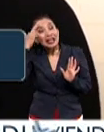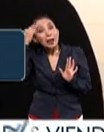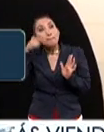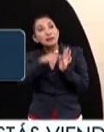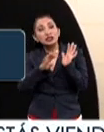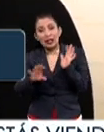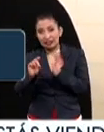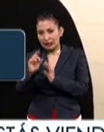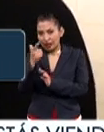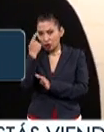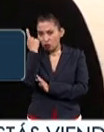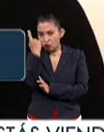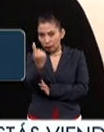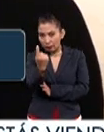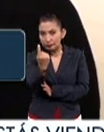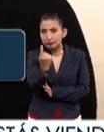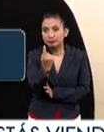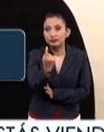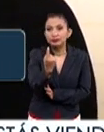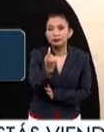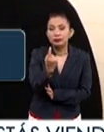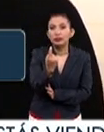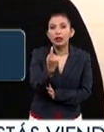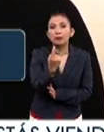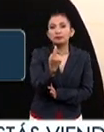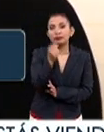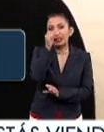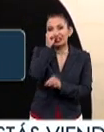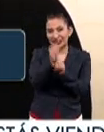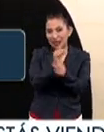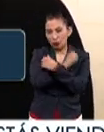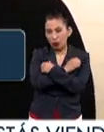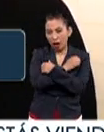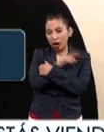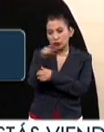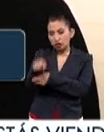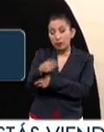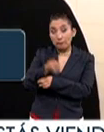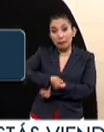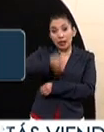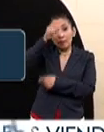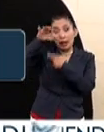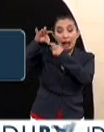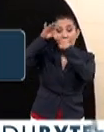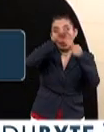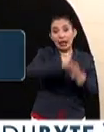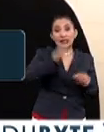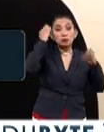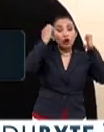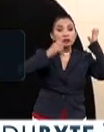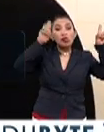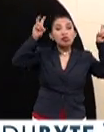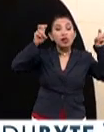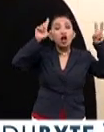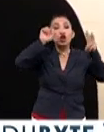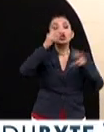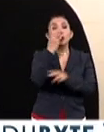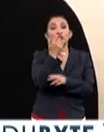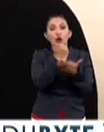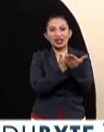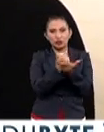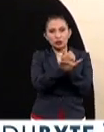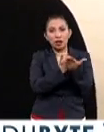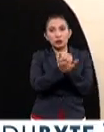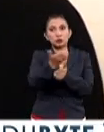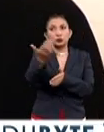que en 1931 la Secretaría de Educación Pública trajo por primera vez a México una exposición titulada Los Cuatro Azules,